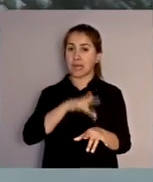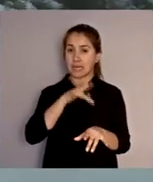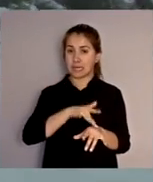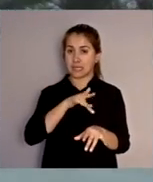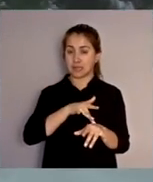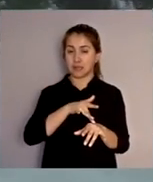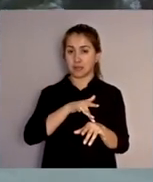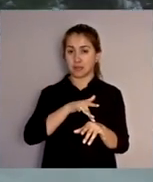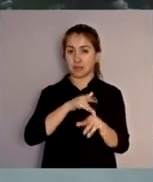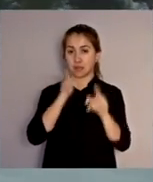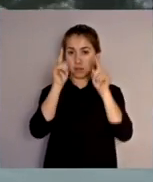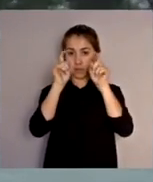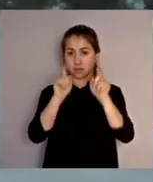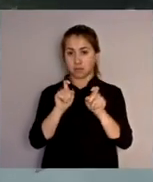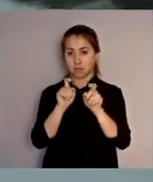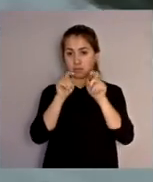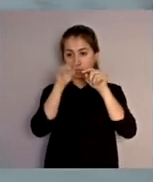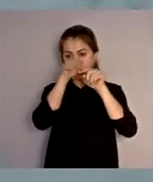colgando